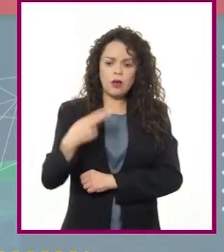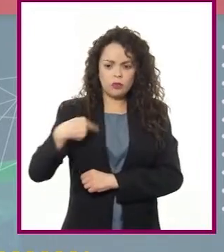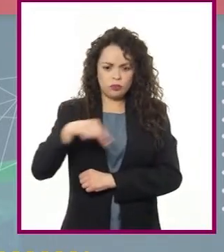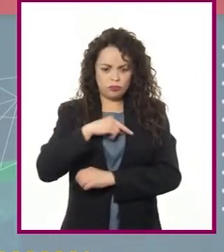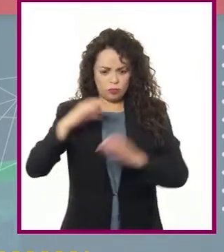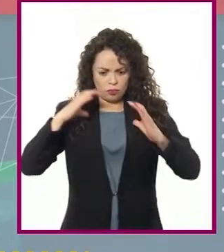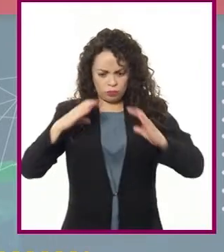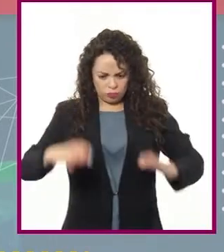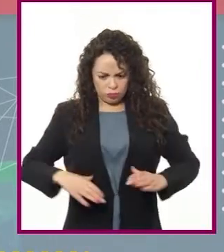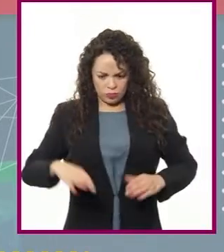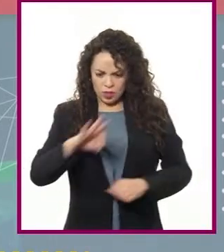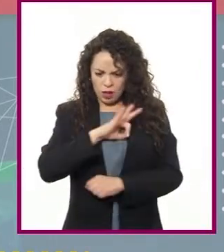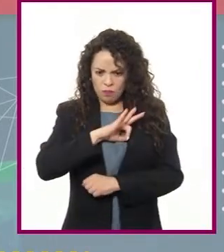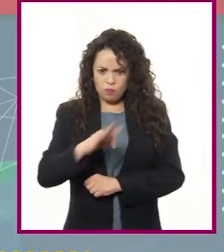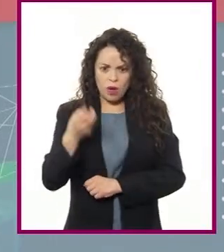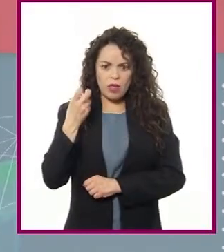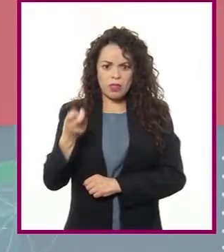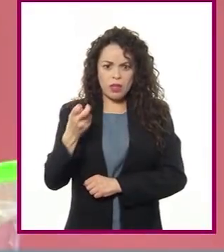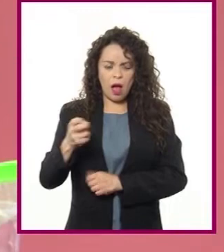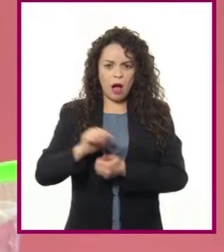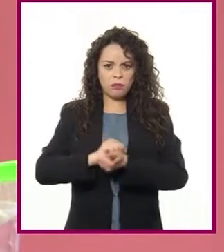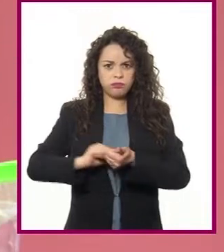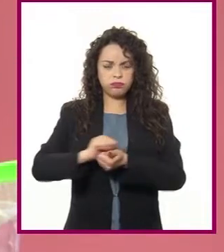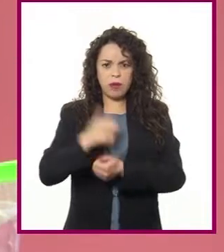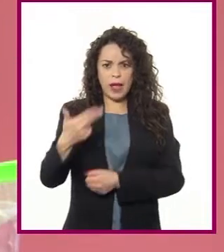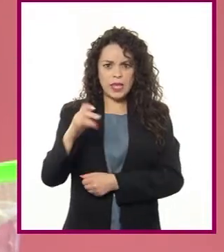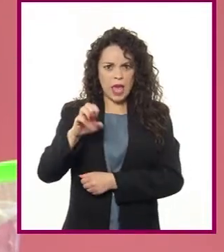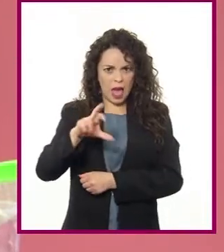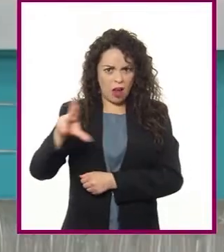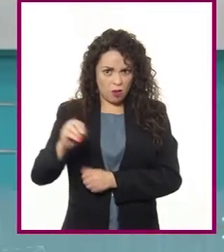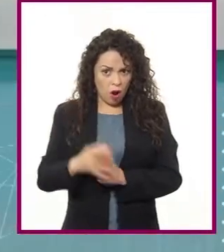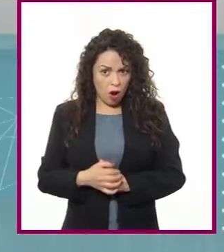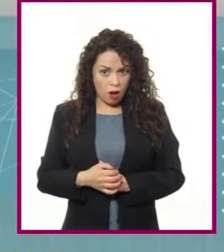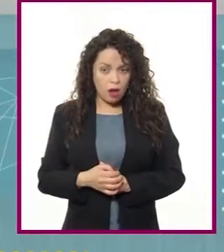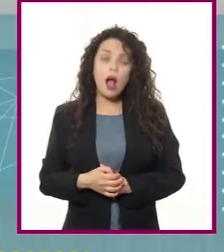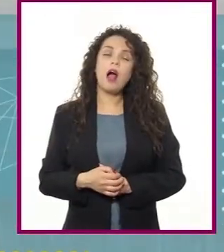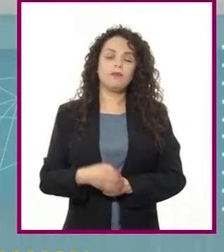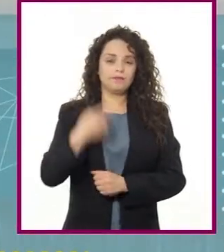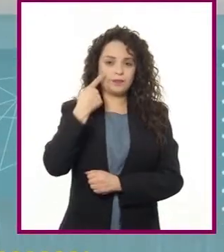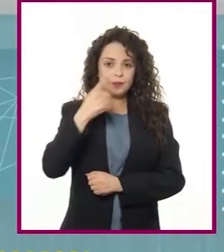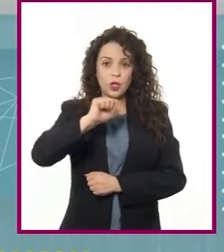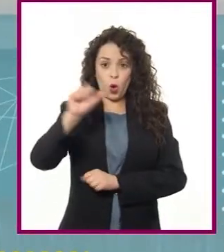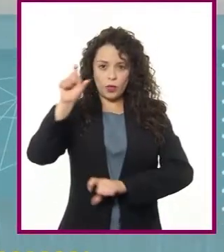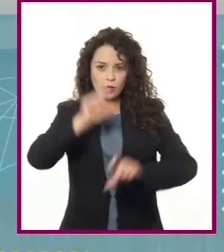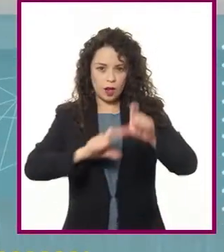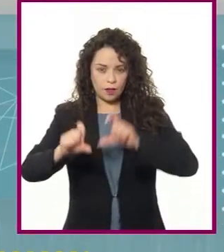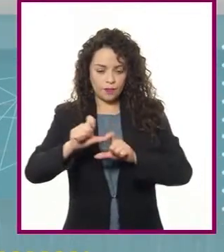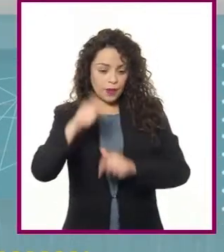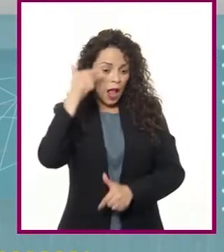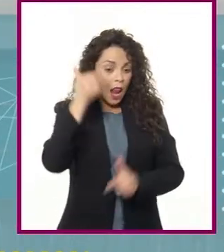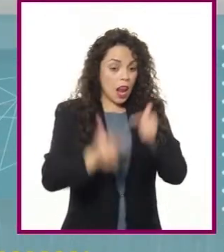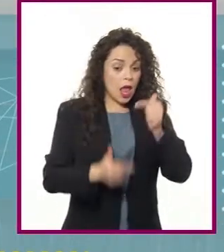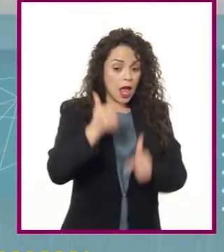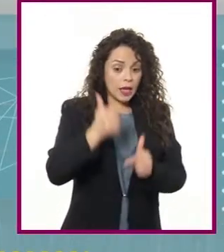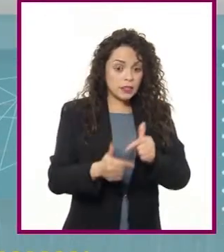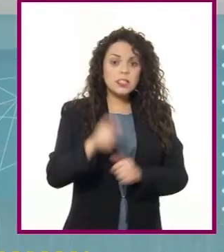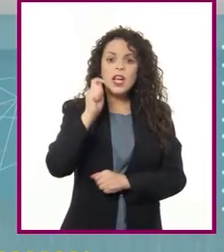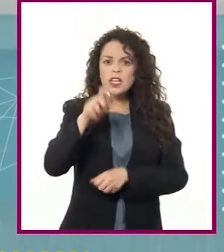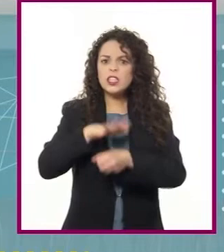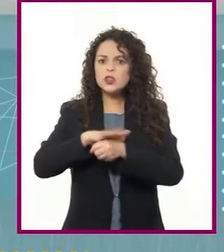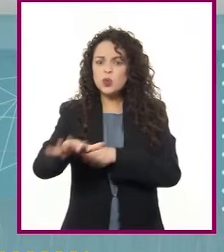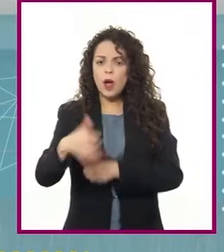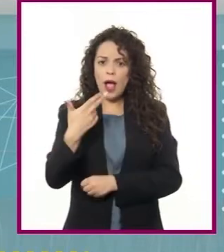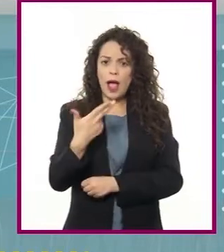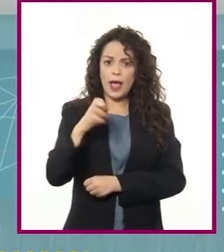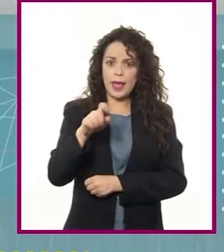asimilar esta presentación del hierro? Otro reto químico. ¿La leche es una mezcla heterogénea o